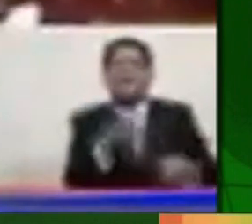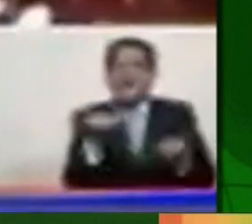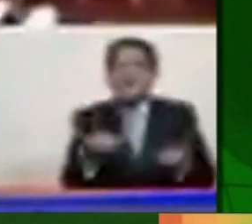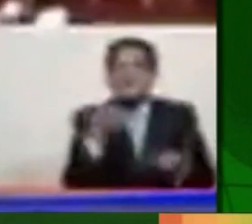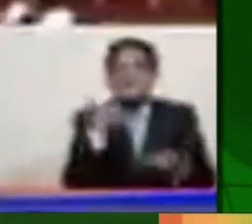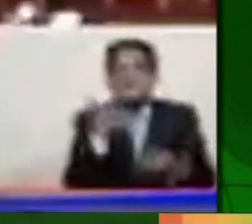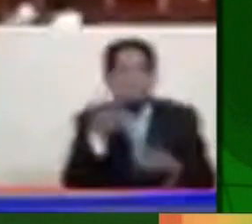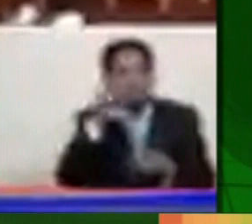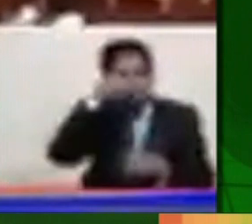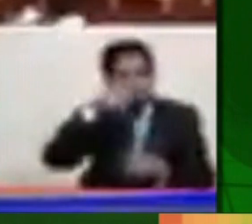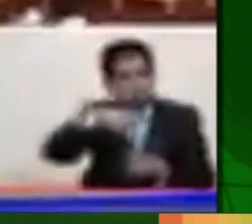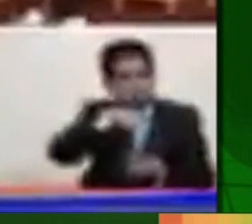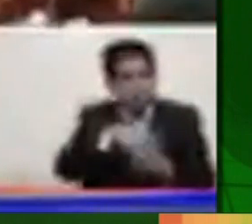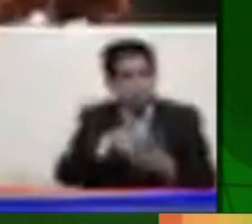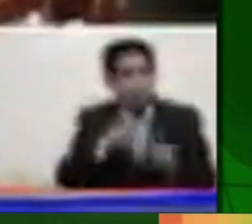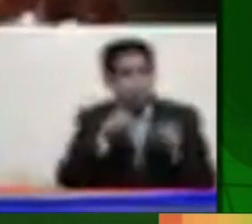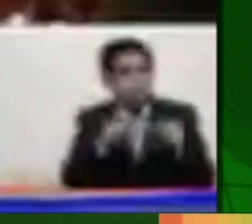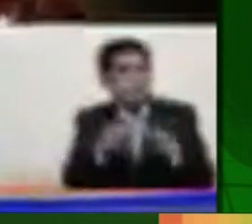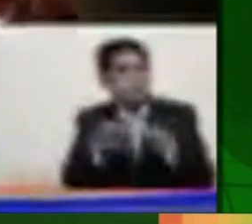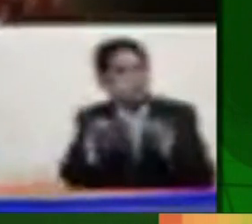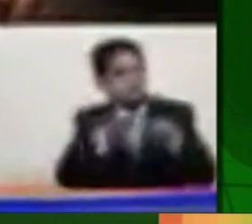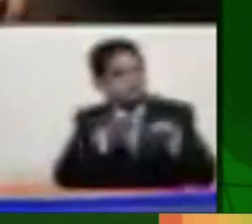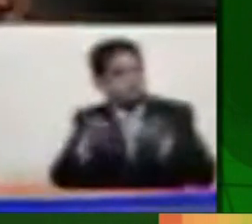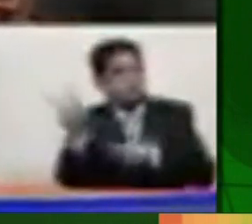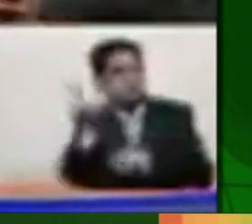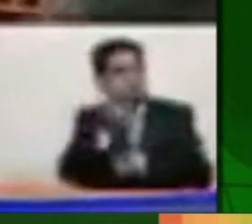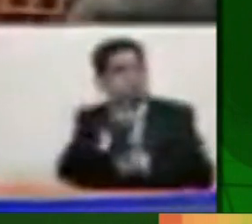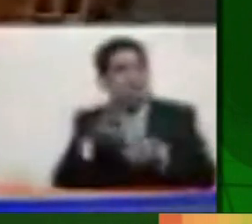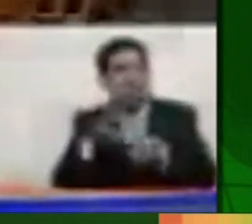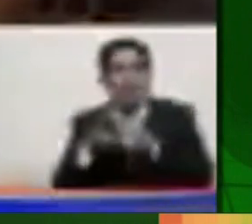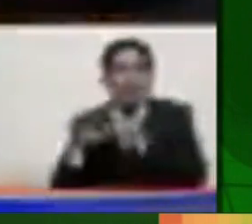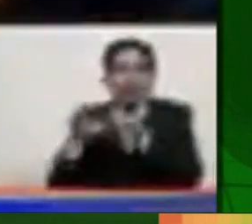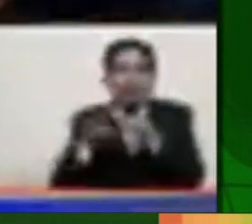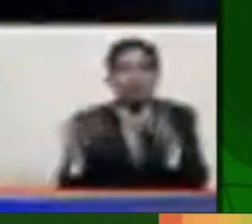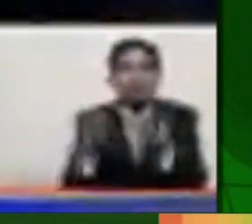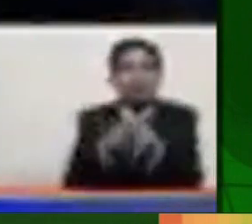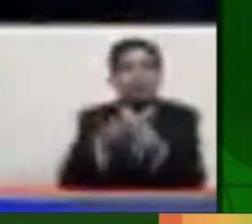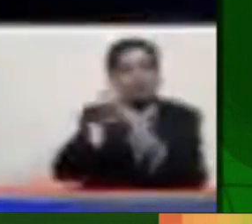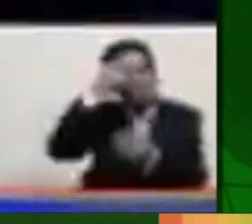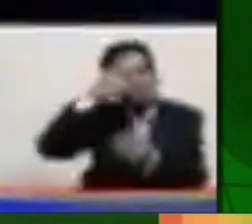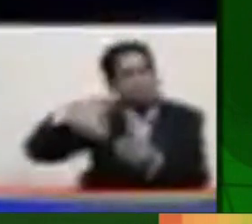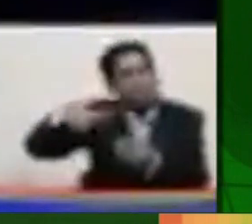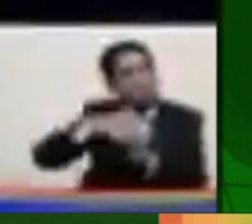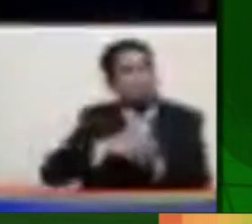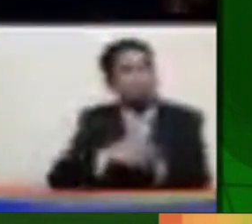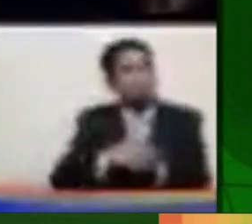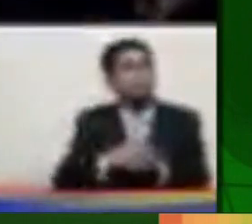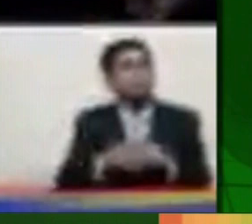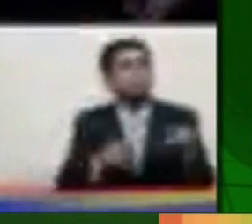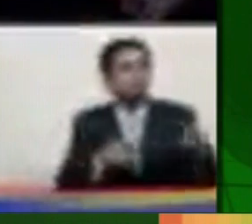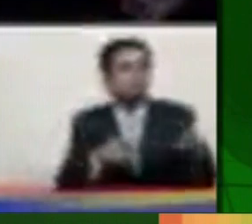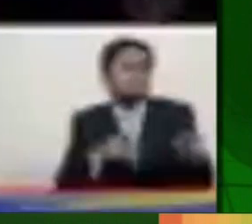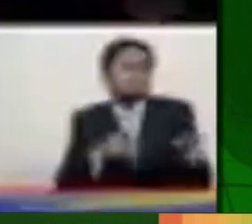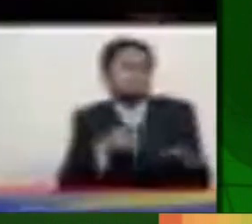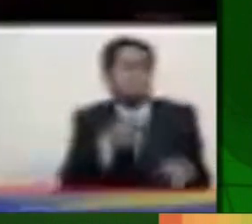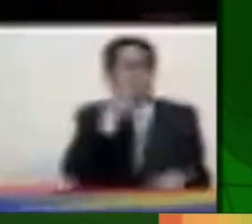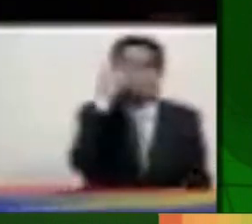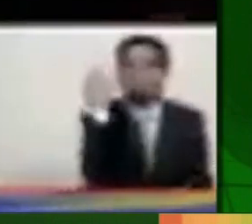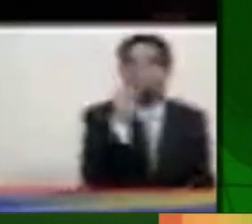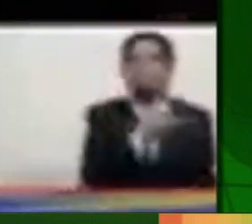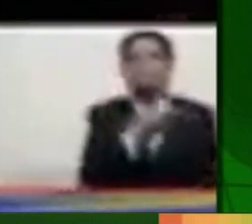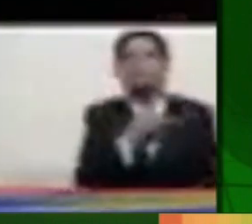al frente de la presidencia de la República. Y la Unión Cívico-Militar, sigue tú con tu aventura, sigue